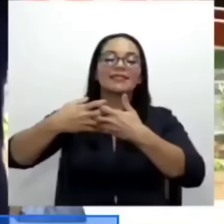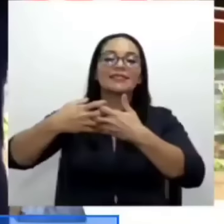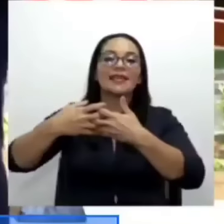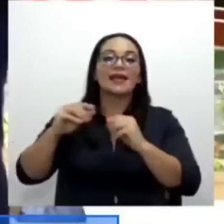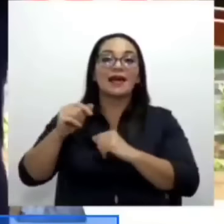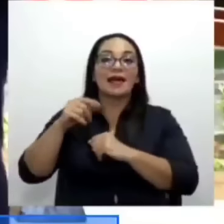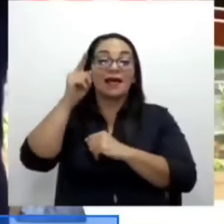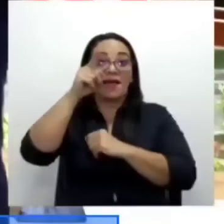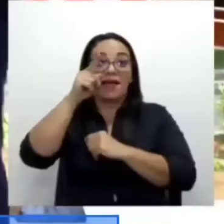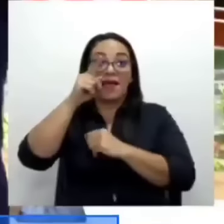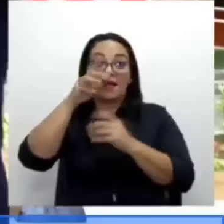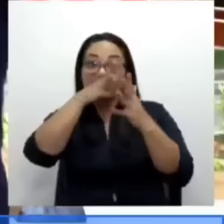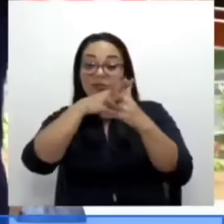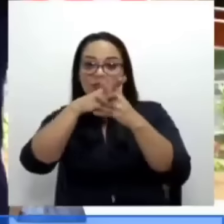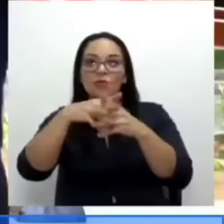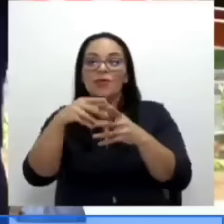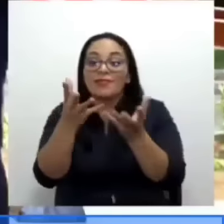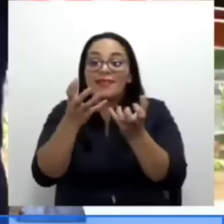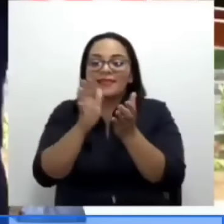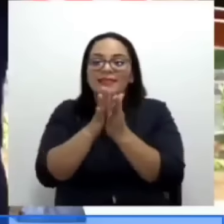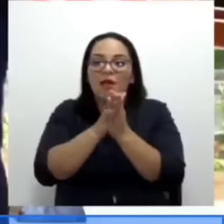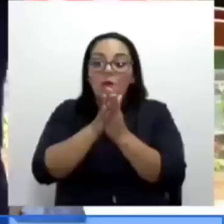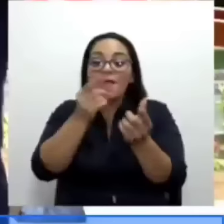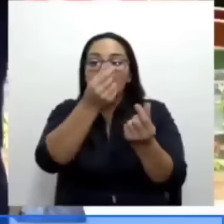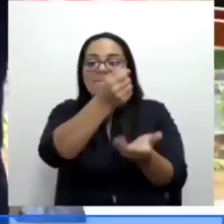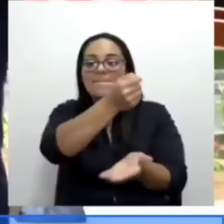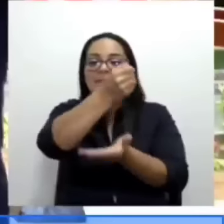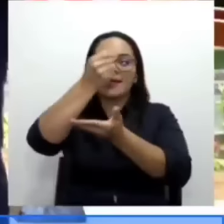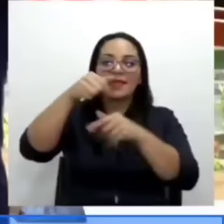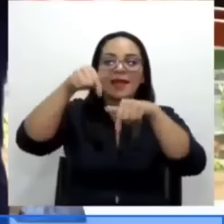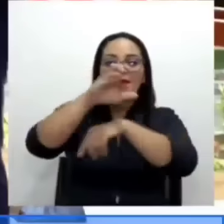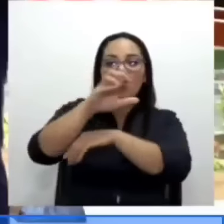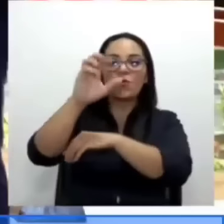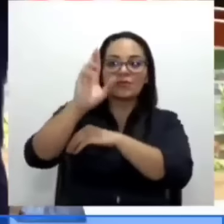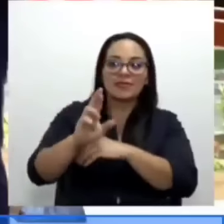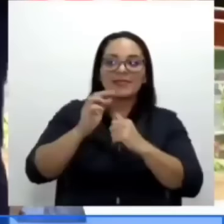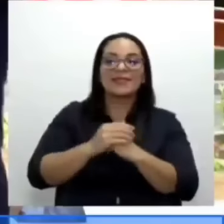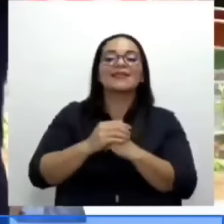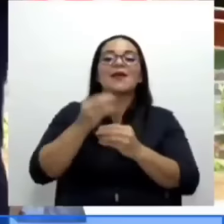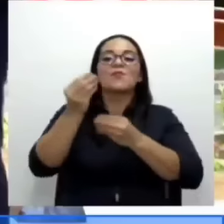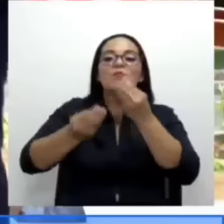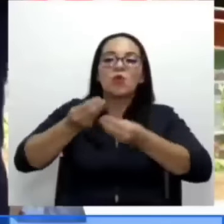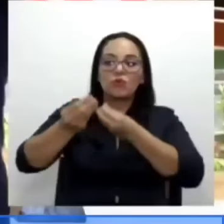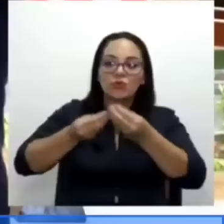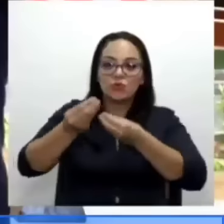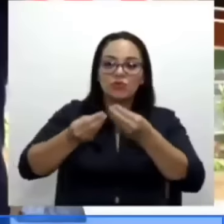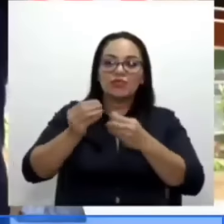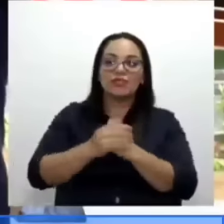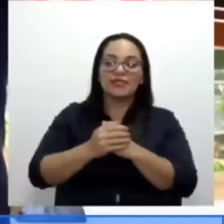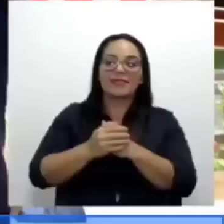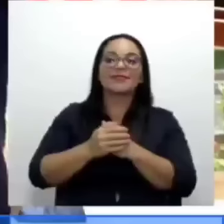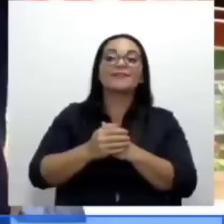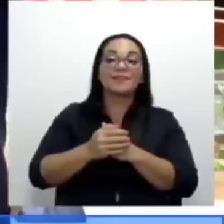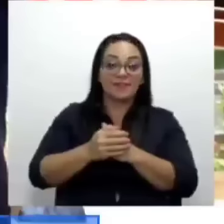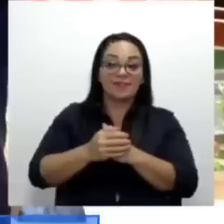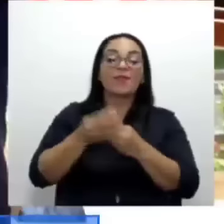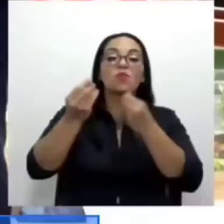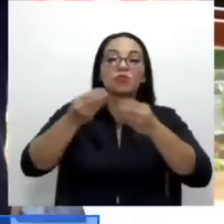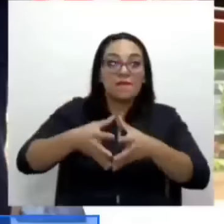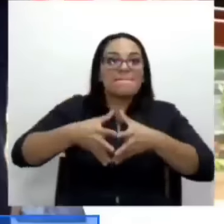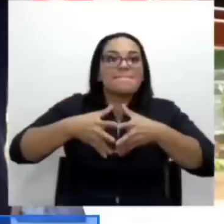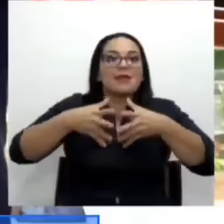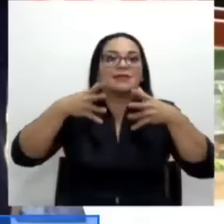tienen deseo de venir a invertir a Costa Rica a producir a escalas mucho mayores que las